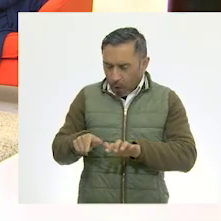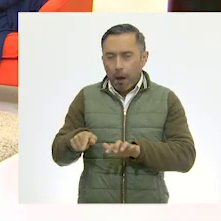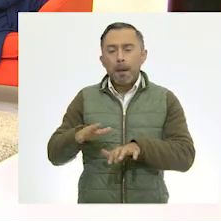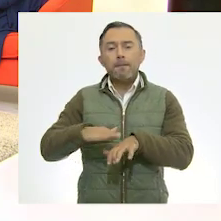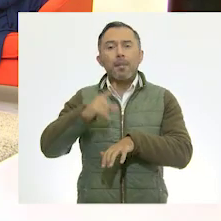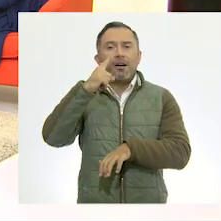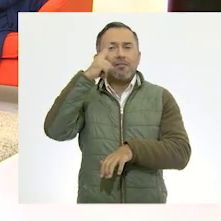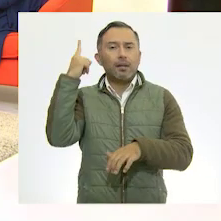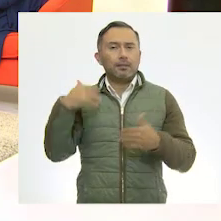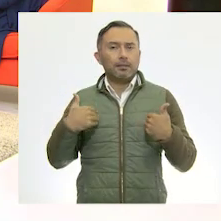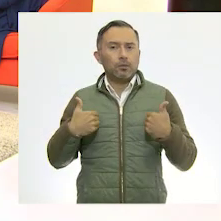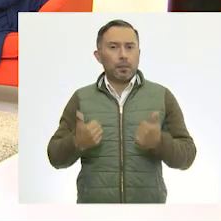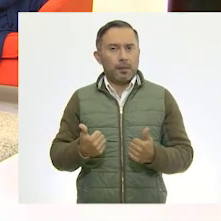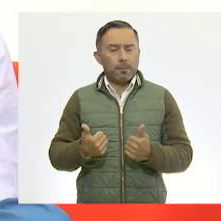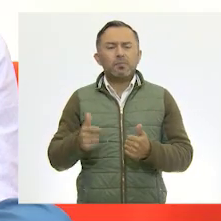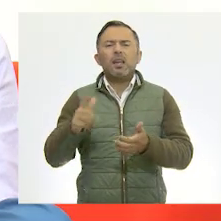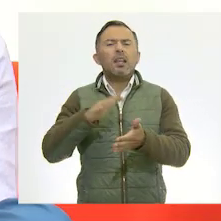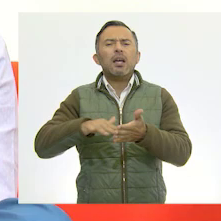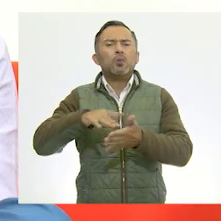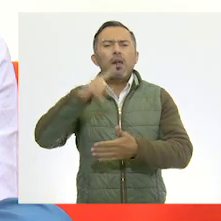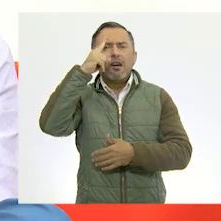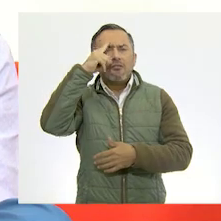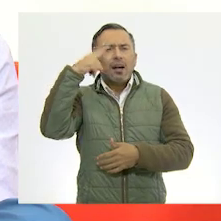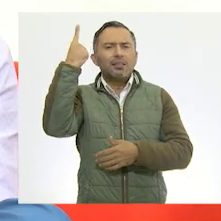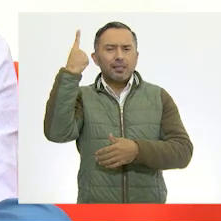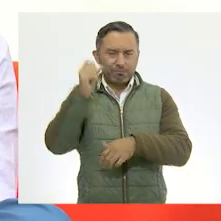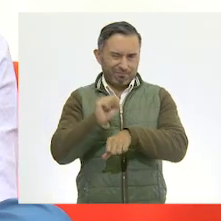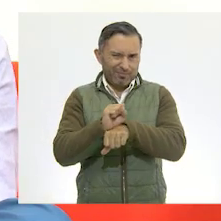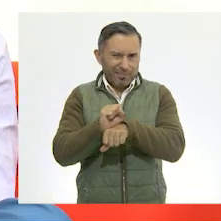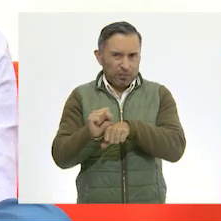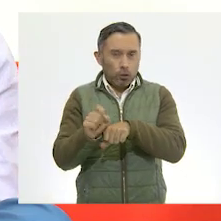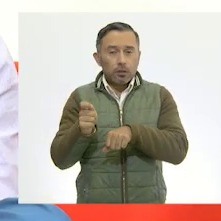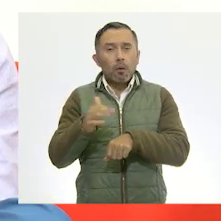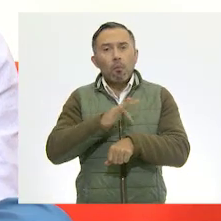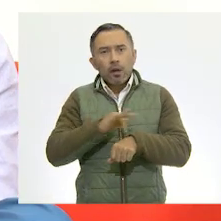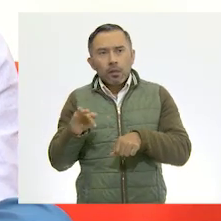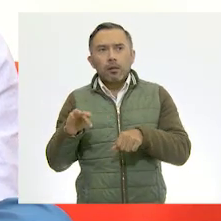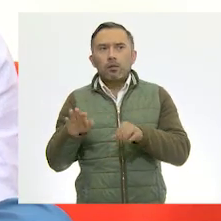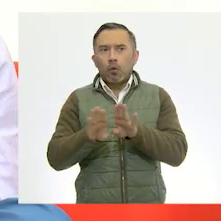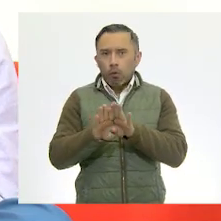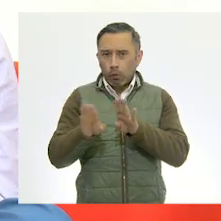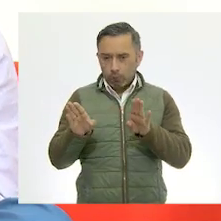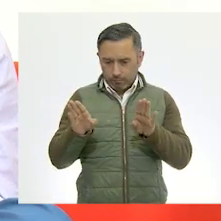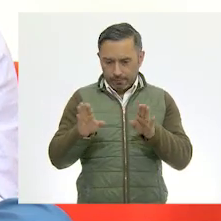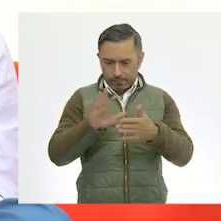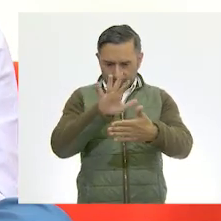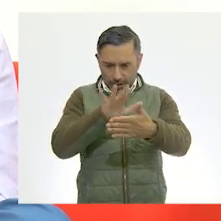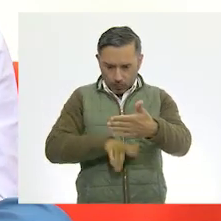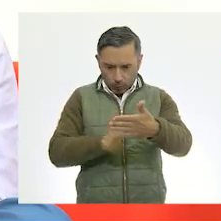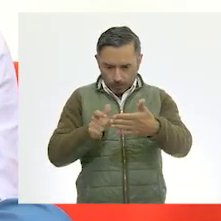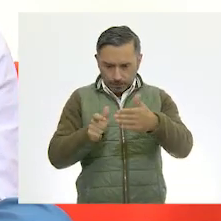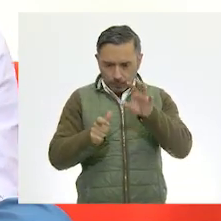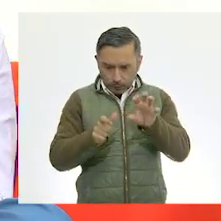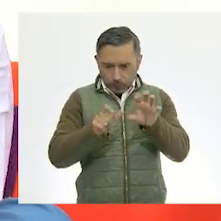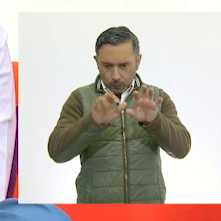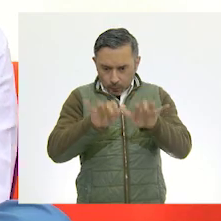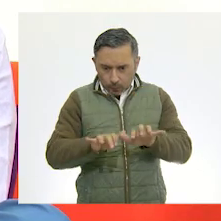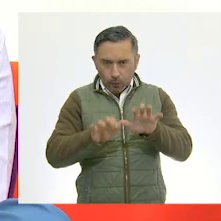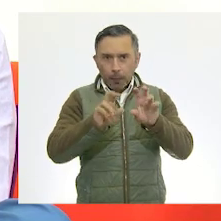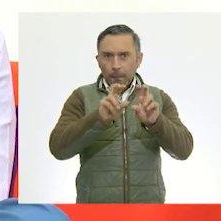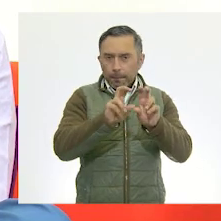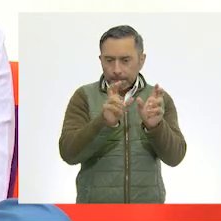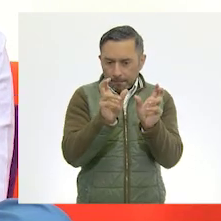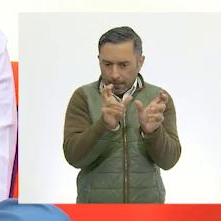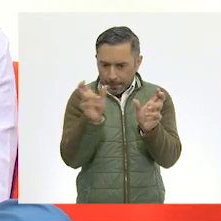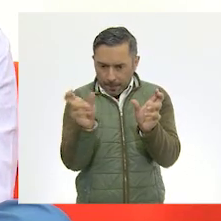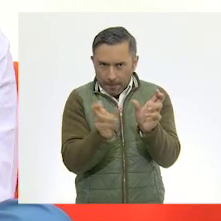lectura fácil lo que utiliza son recursos de redacción, de maquetación del texto para que para la persona sea muy